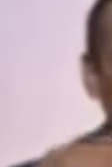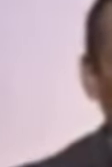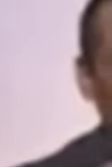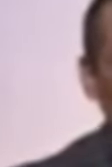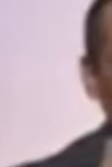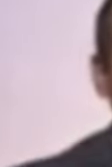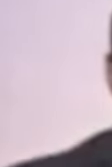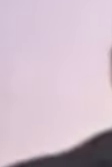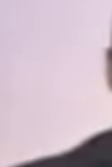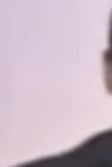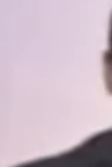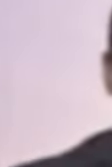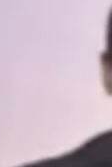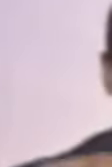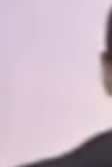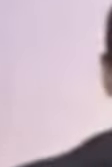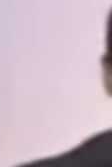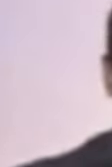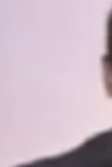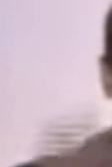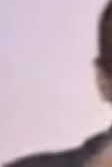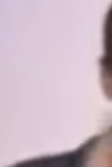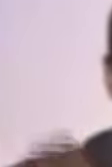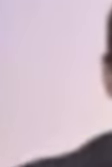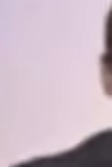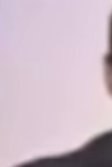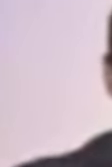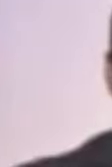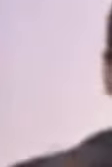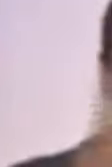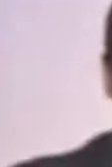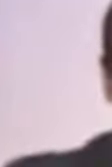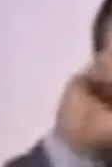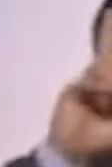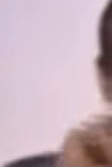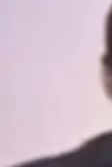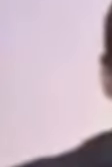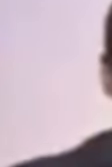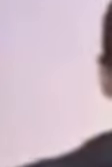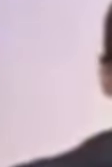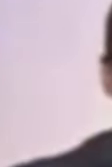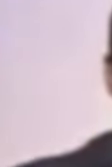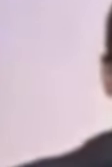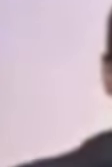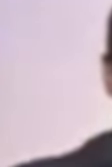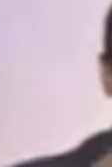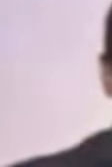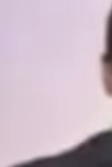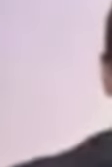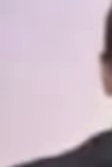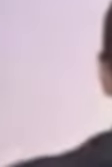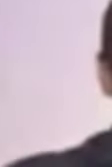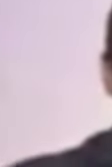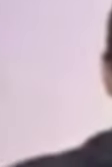Necesitamos hoy más que nunca recuperar el respeto por la institucionalidad de este país. Recuperar el equilibrio de los tres poderes del